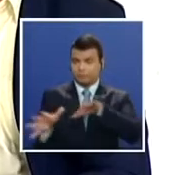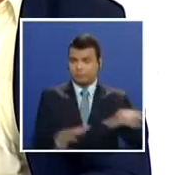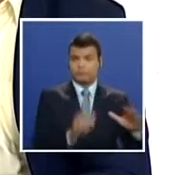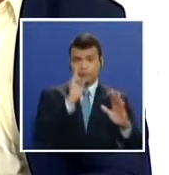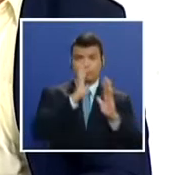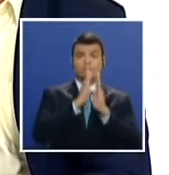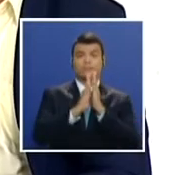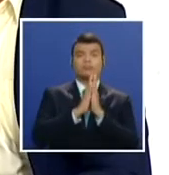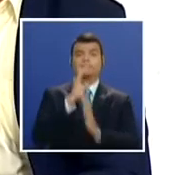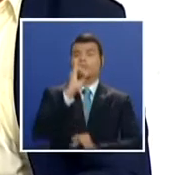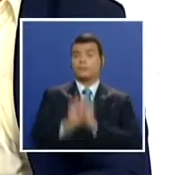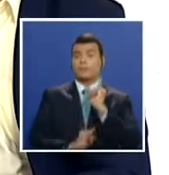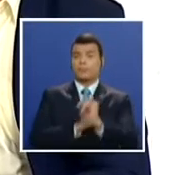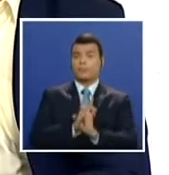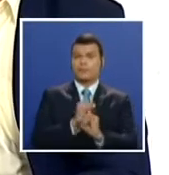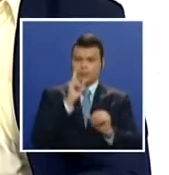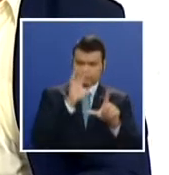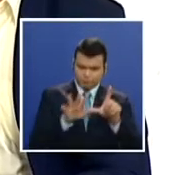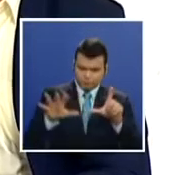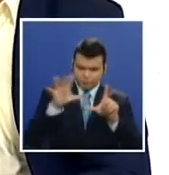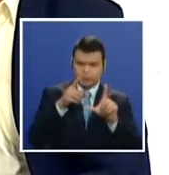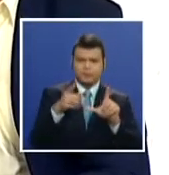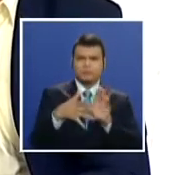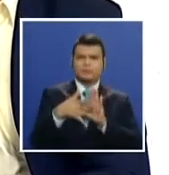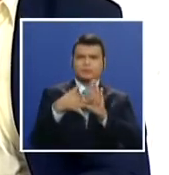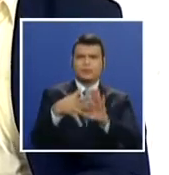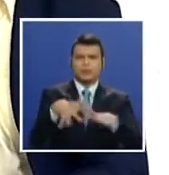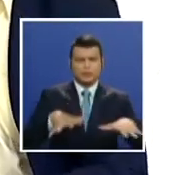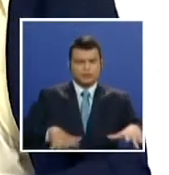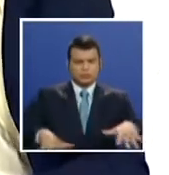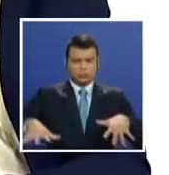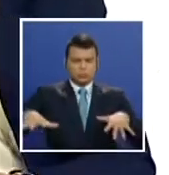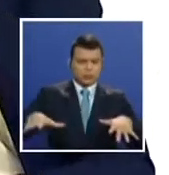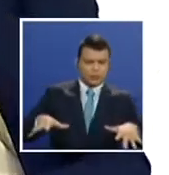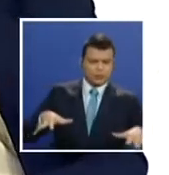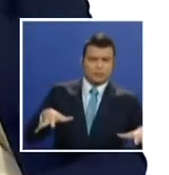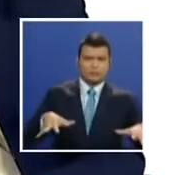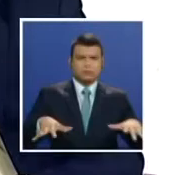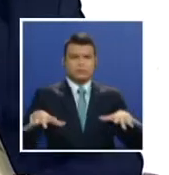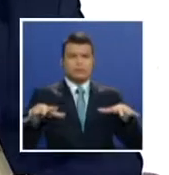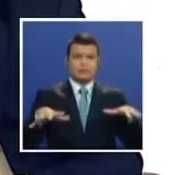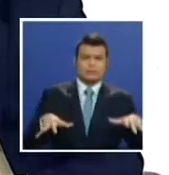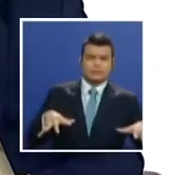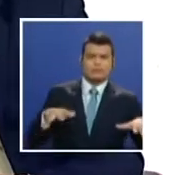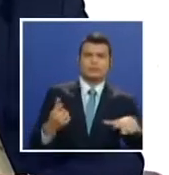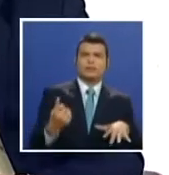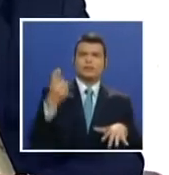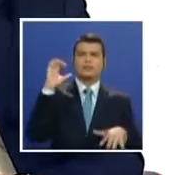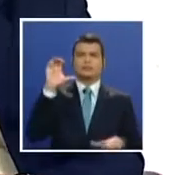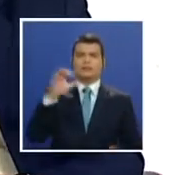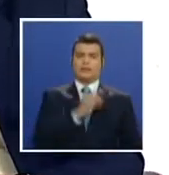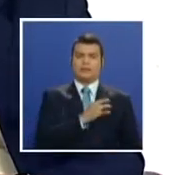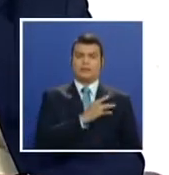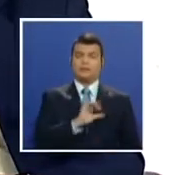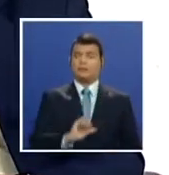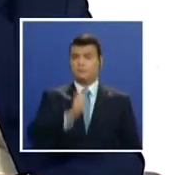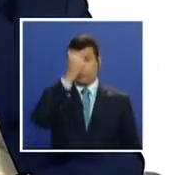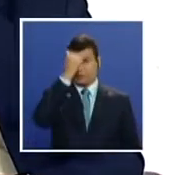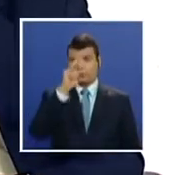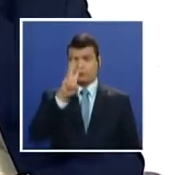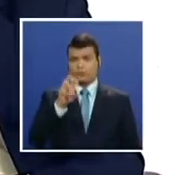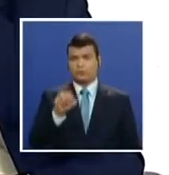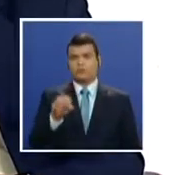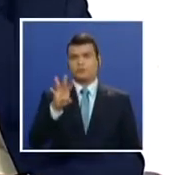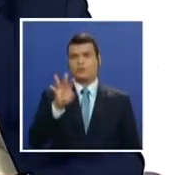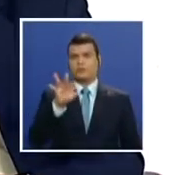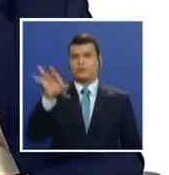registrados varios de los sismos que se registraron anoche en chile particularmente el principal de 84